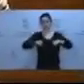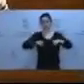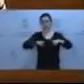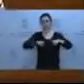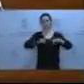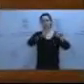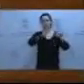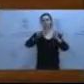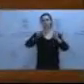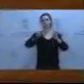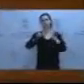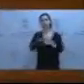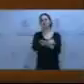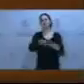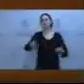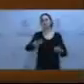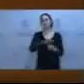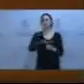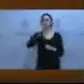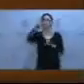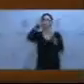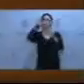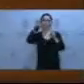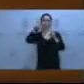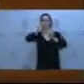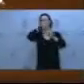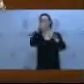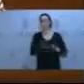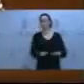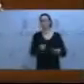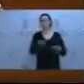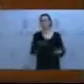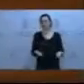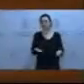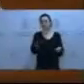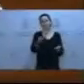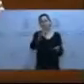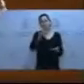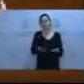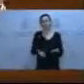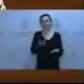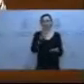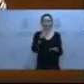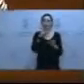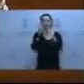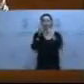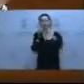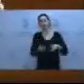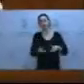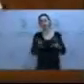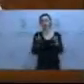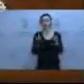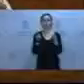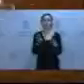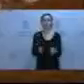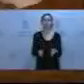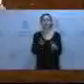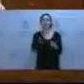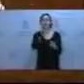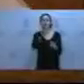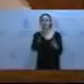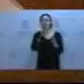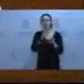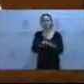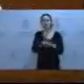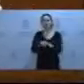76 millones en materia educativa. Y claro, conviene, cuando usted hace esas cuentas, cuando usted pide a Montoro que le señale